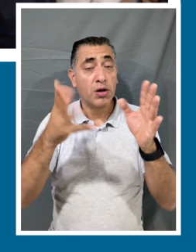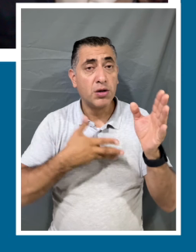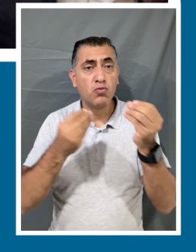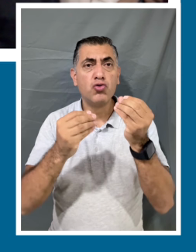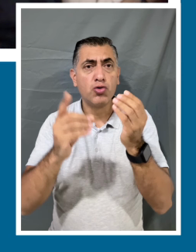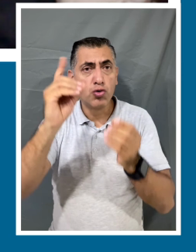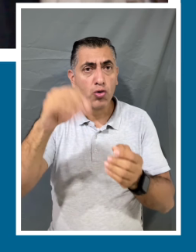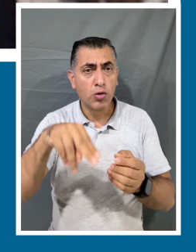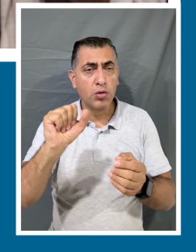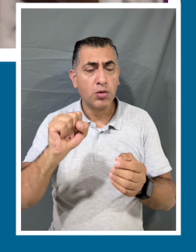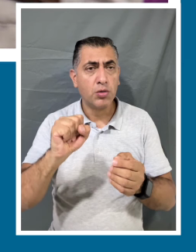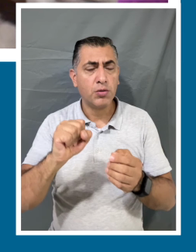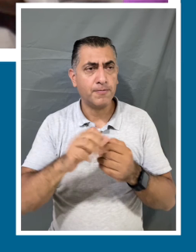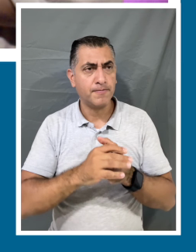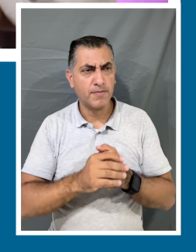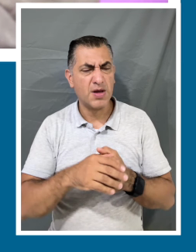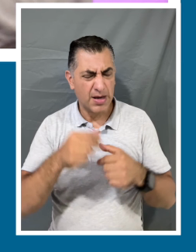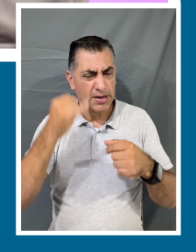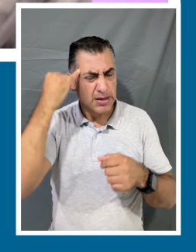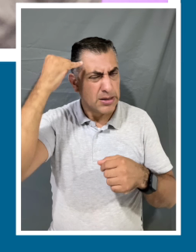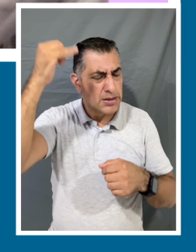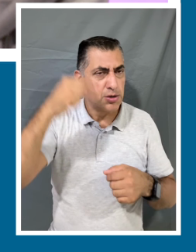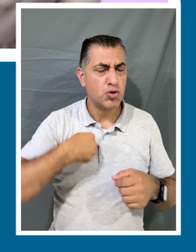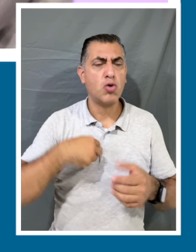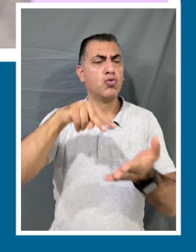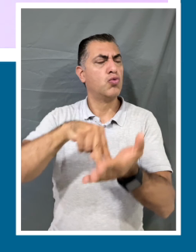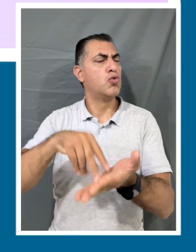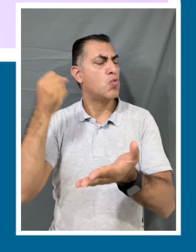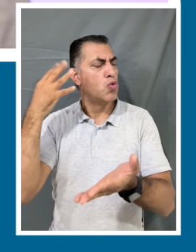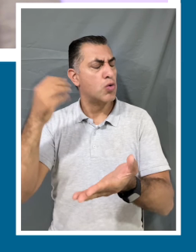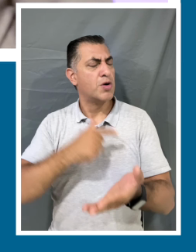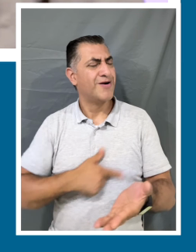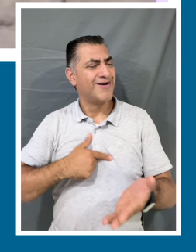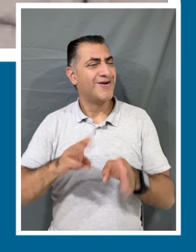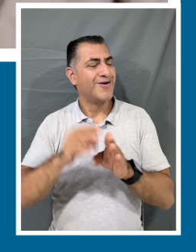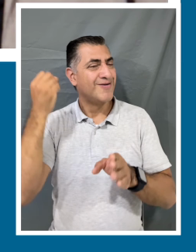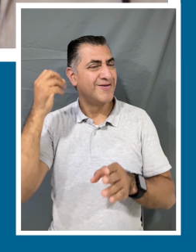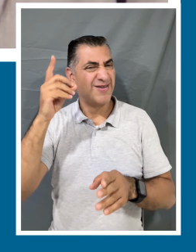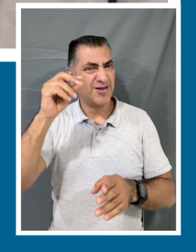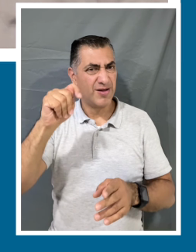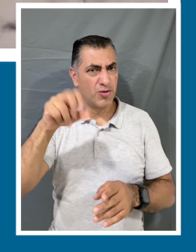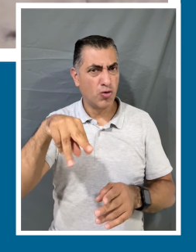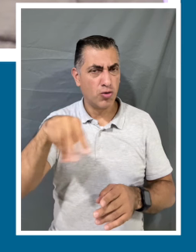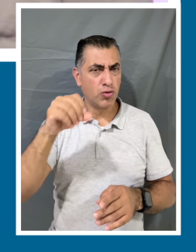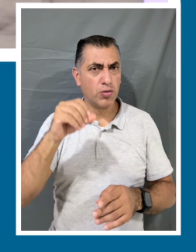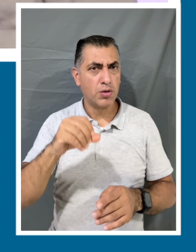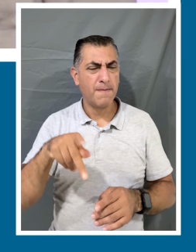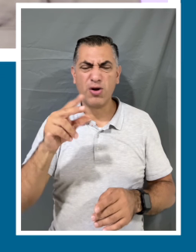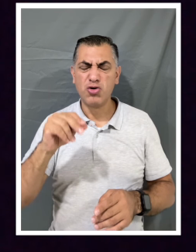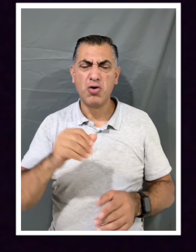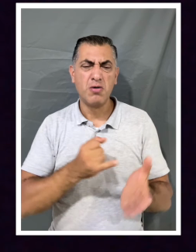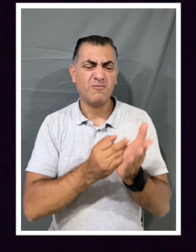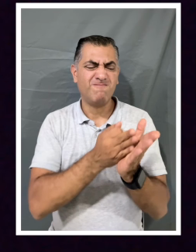dones se imaginan que yo me parara aquí a predicar y a lo mejor no que me gusta cómo predica Toño y luego yo te dijera Sí pero yo no le soy fiel a a